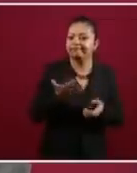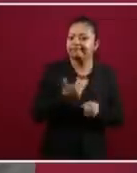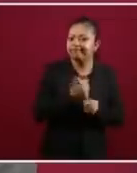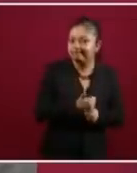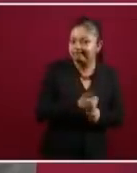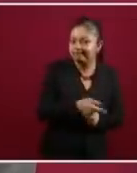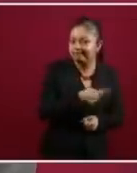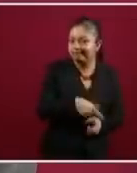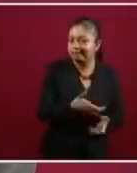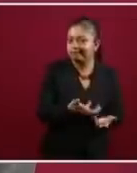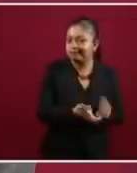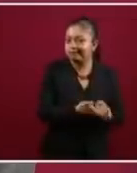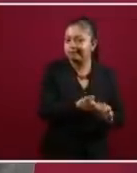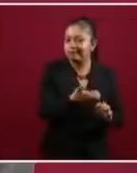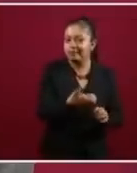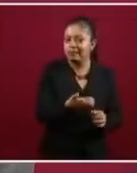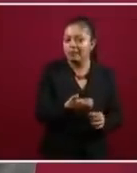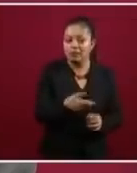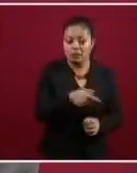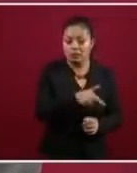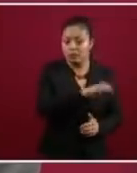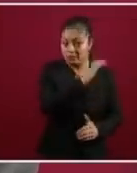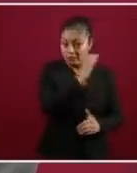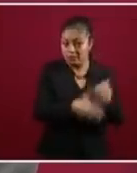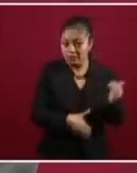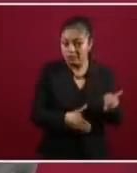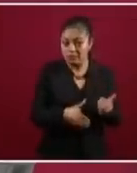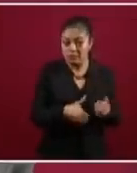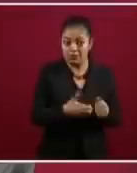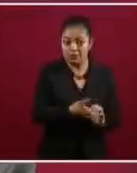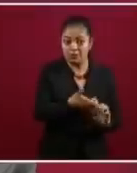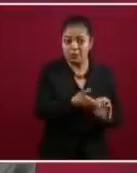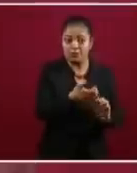se terminan las obras, pero no podemos